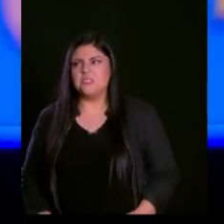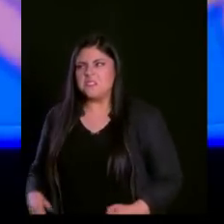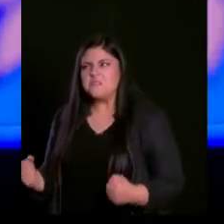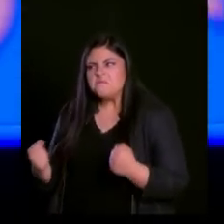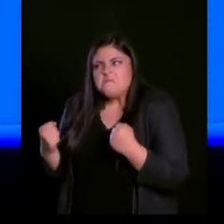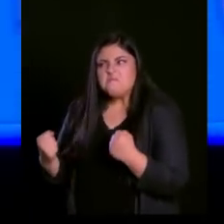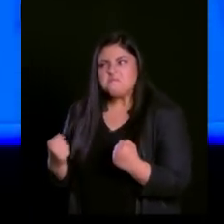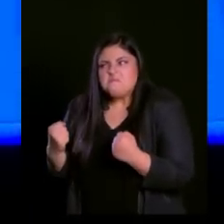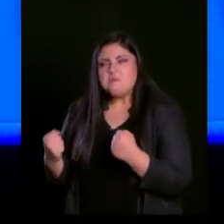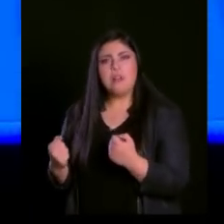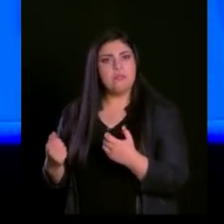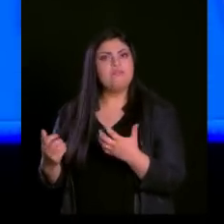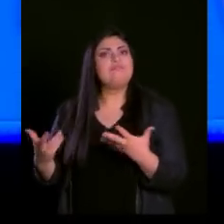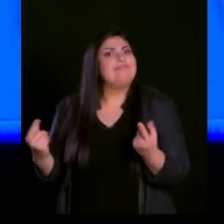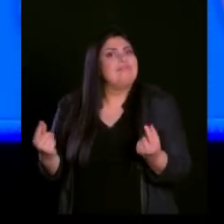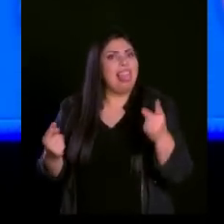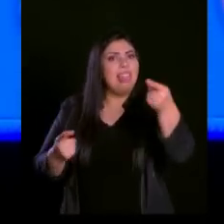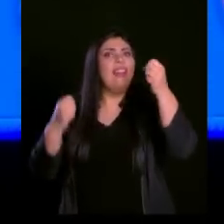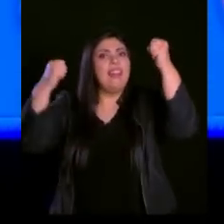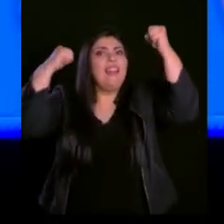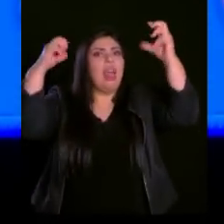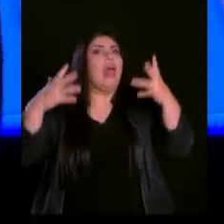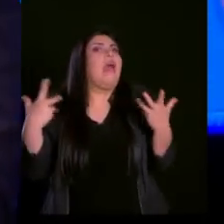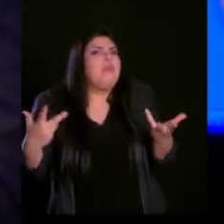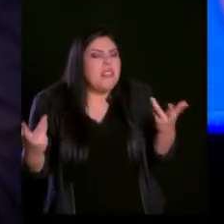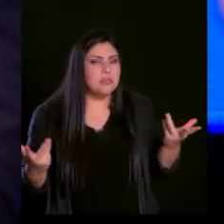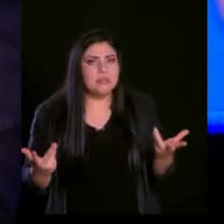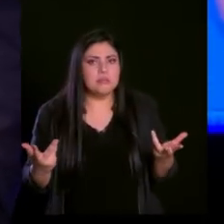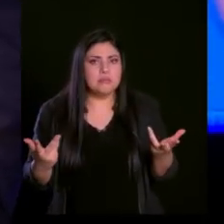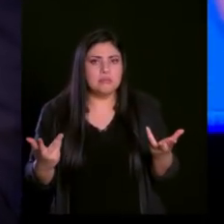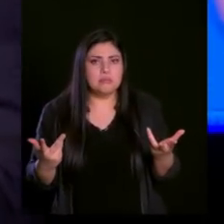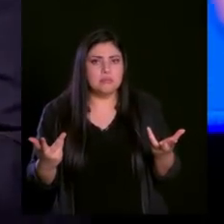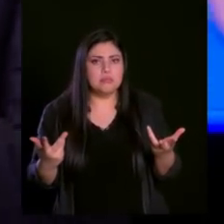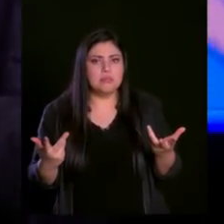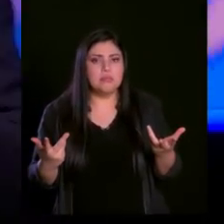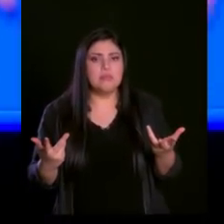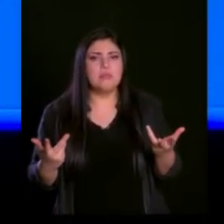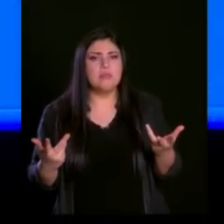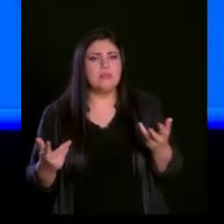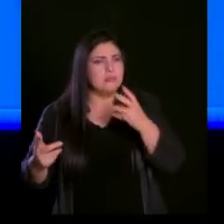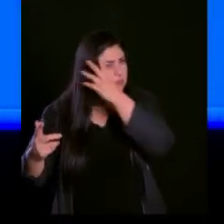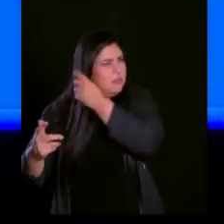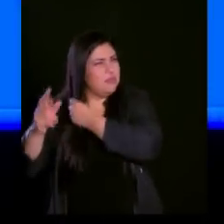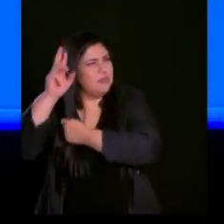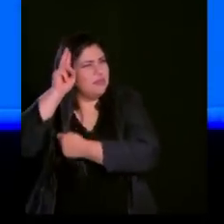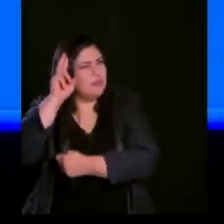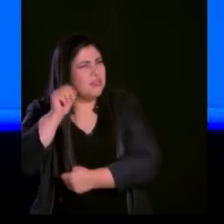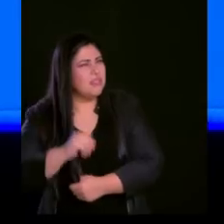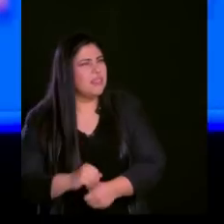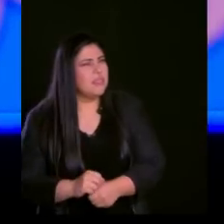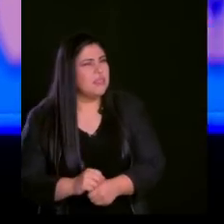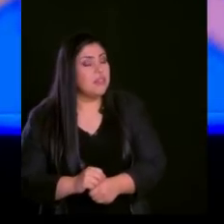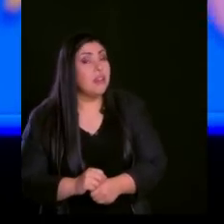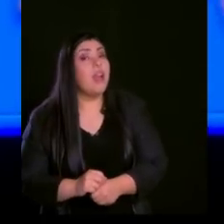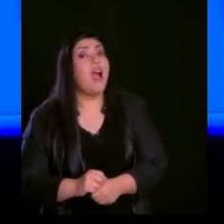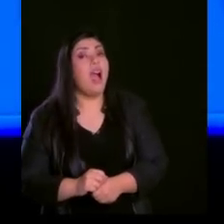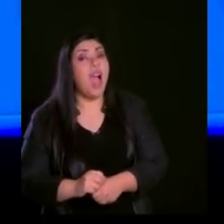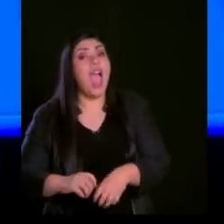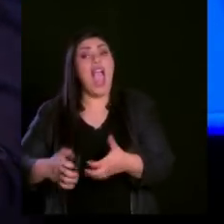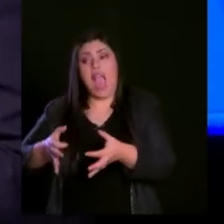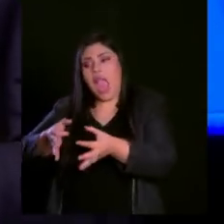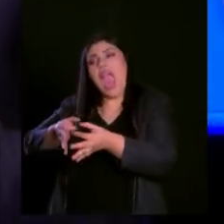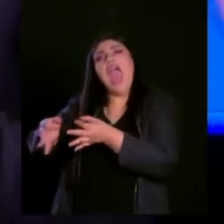qué pasaba si Goliat ganaba la batalla qué sucedía éramos